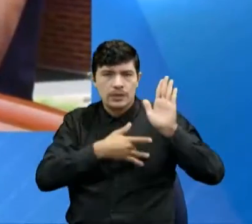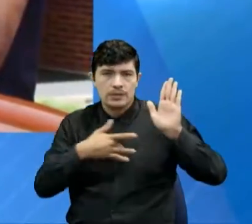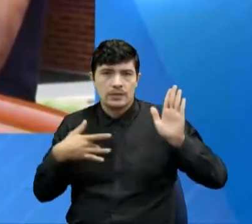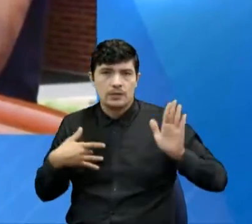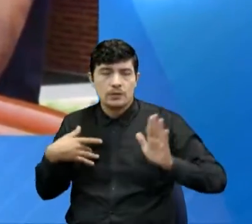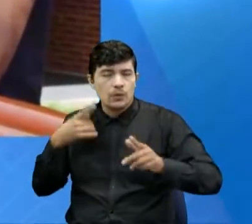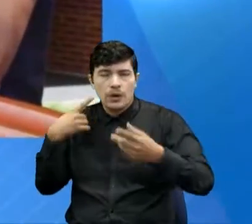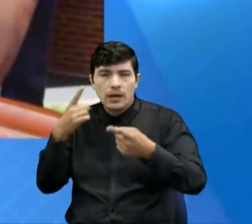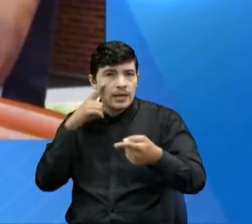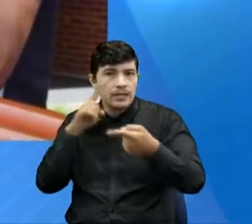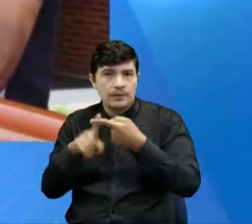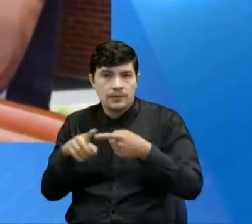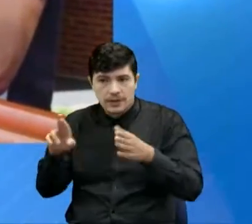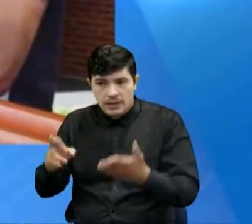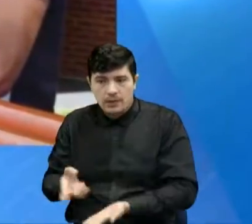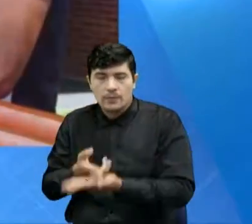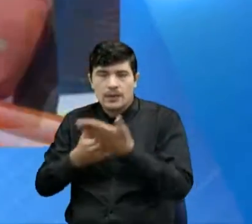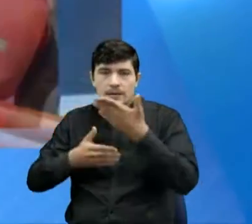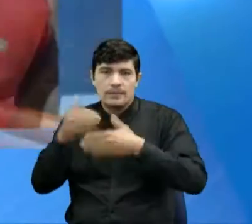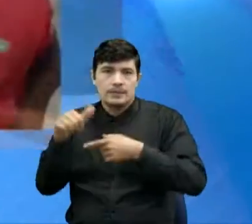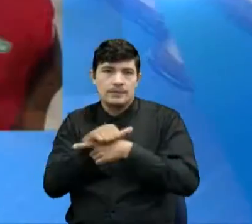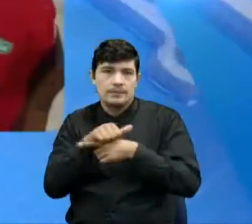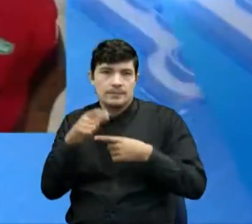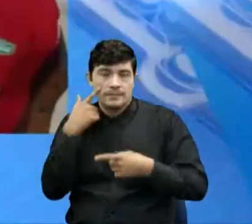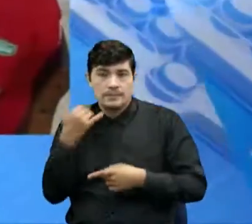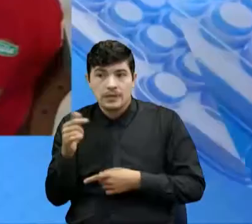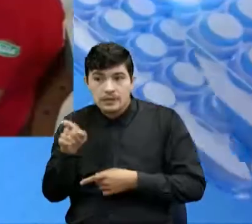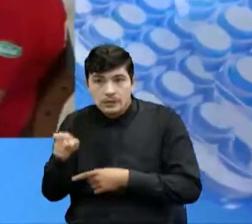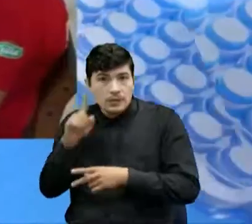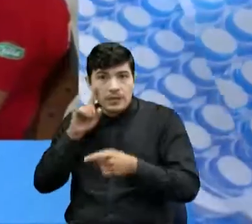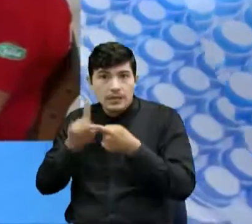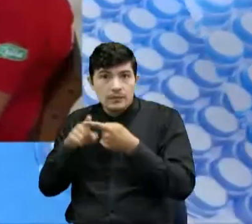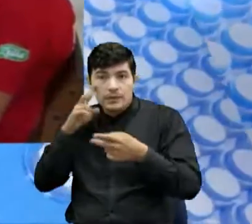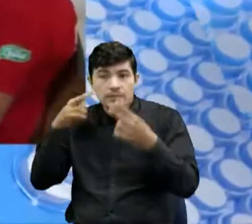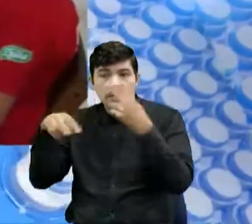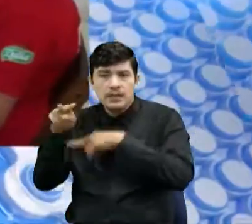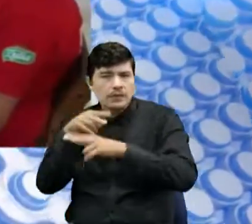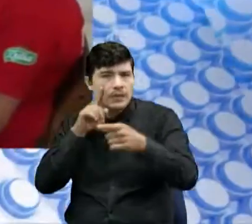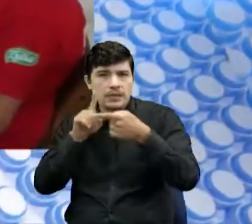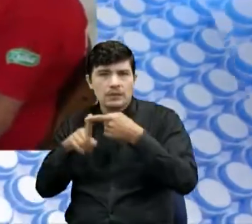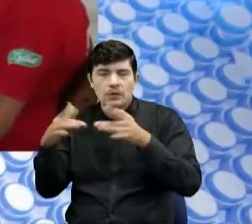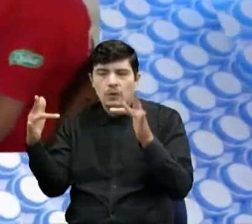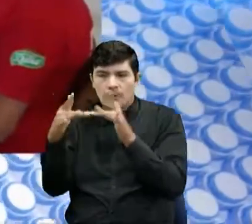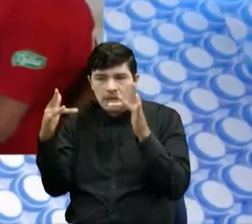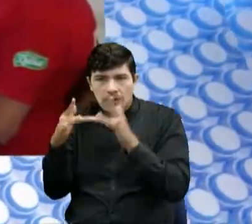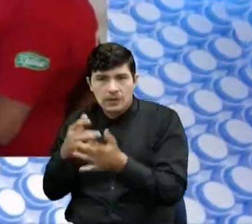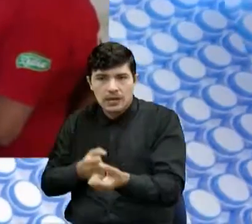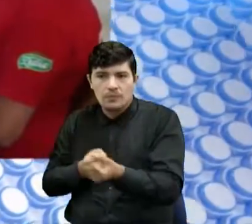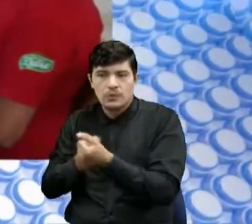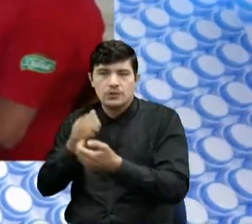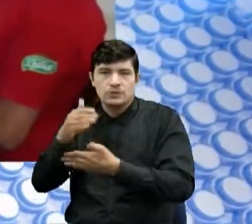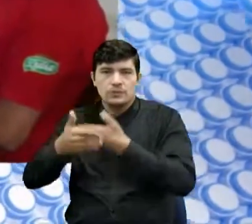bioseguridad para el retorno a entrenamientos. Con estas visitas se busca tener contacto y respaldar los